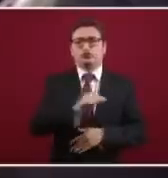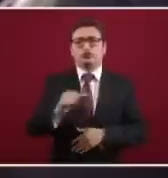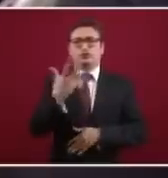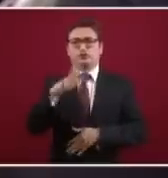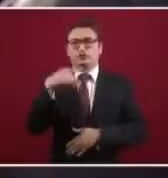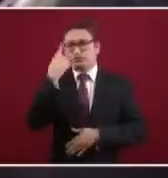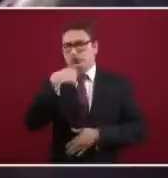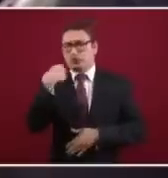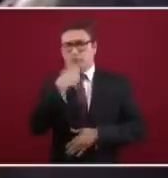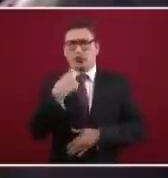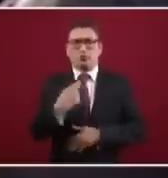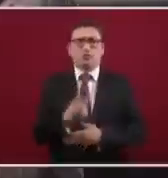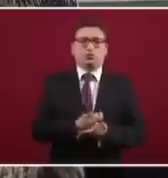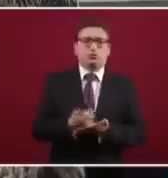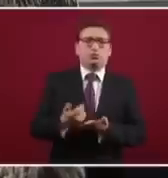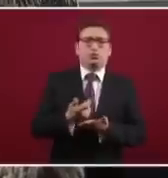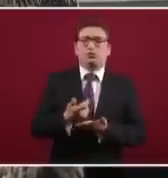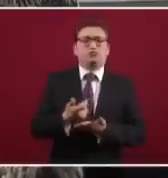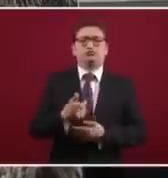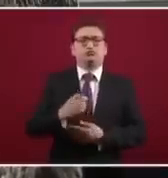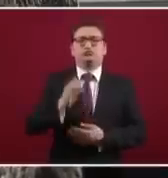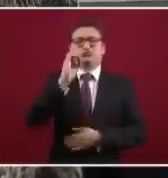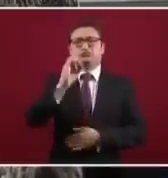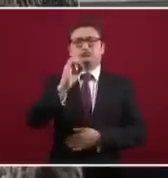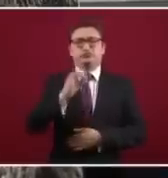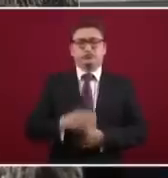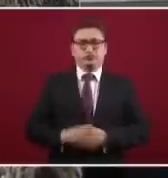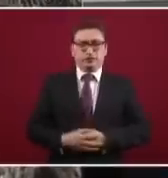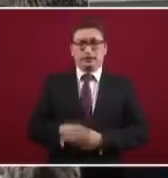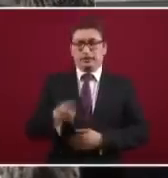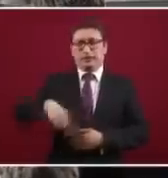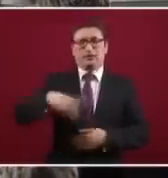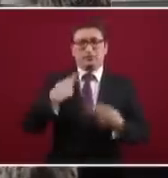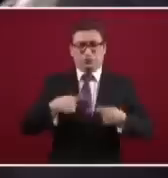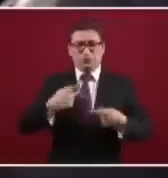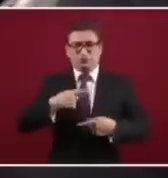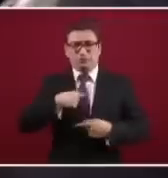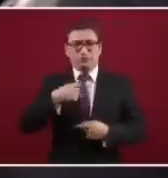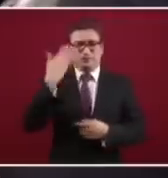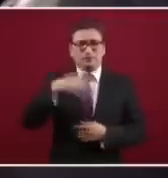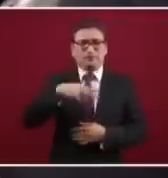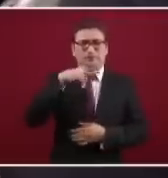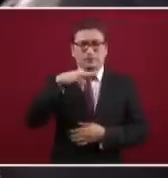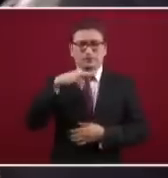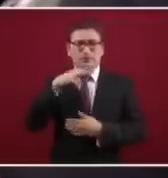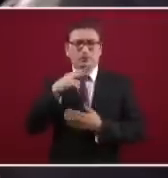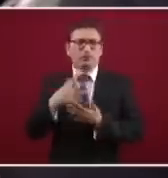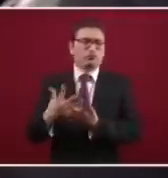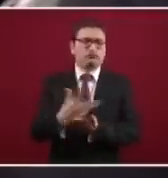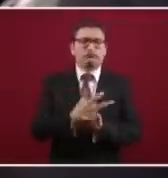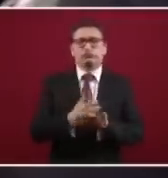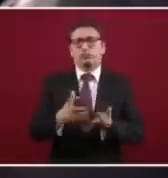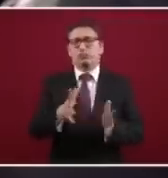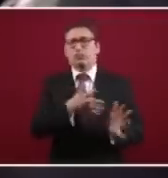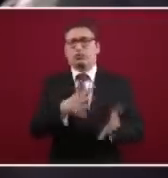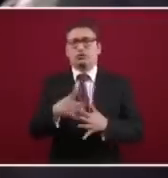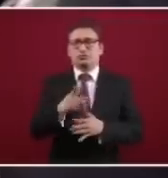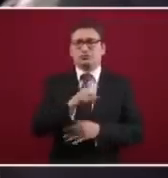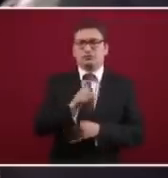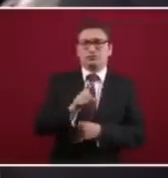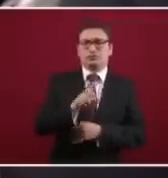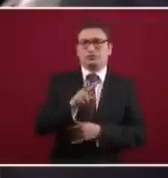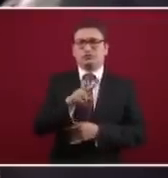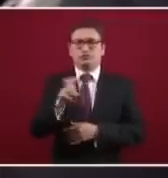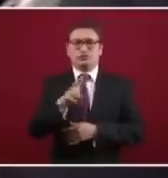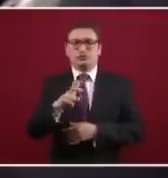horas con un sueldo cero pesos. Estas personas en épocas navideñas ganan entre 100 y